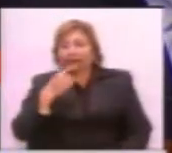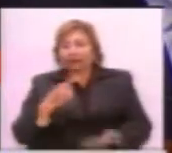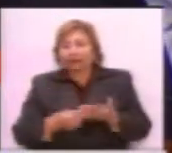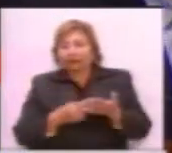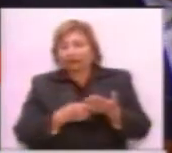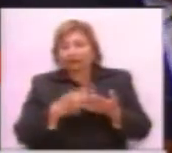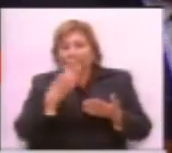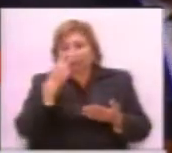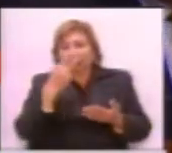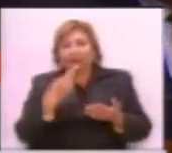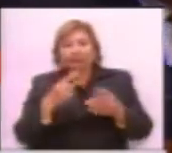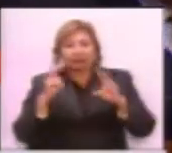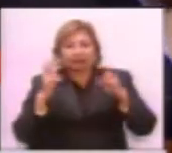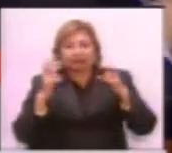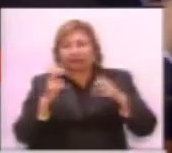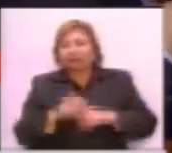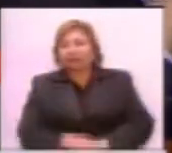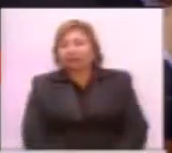que se vea este tema.